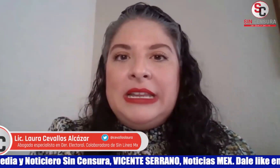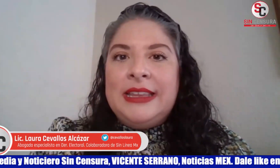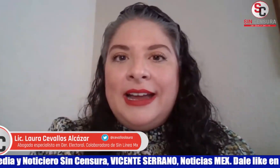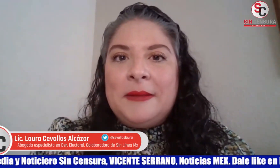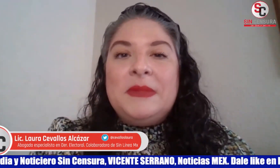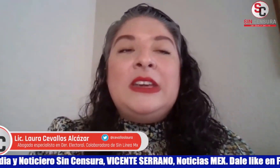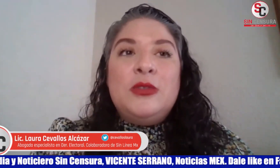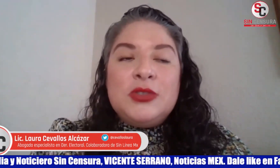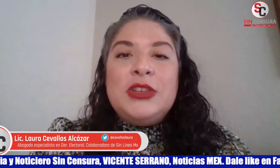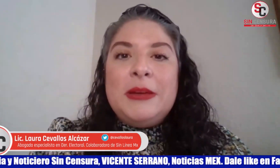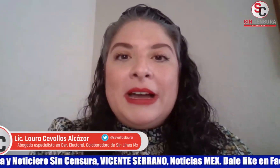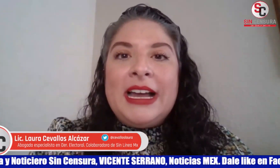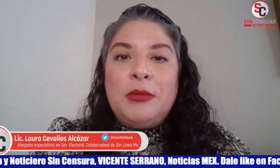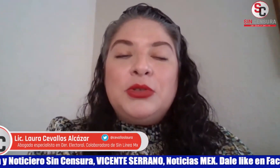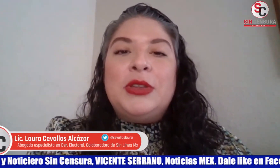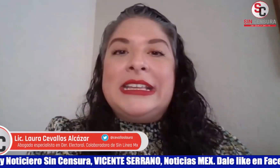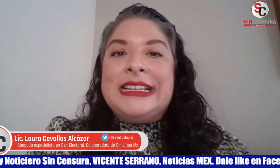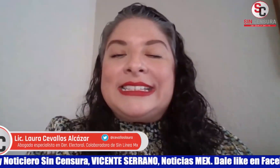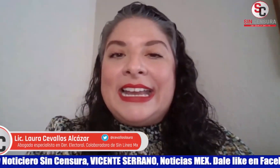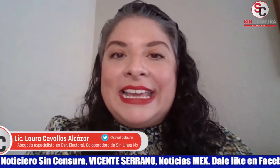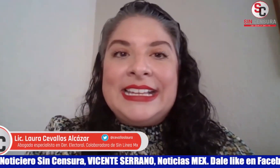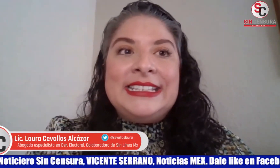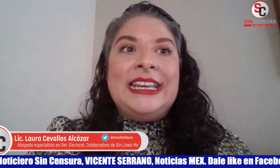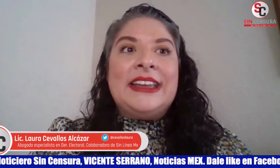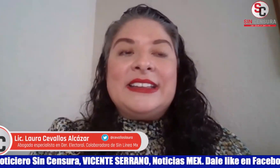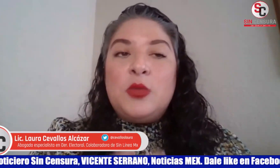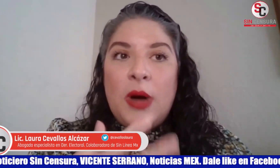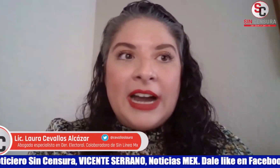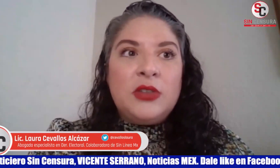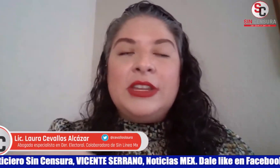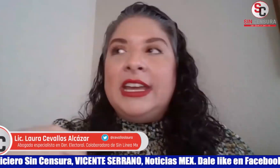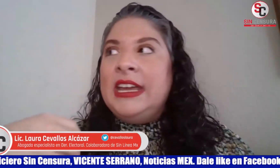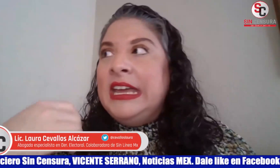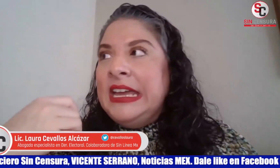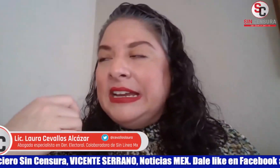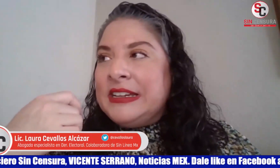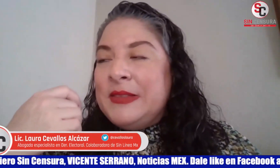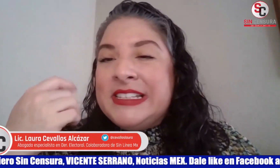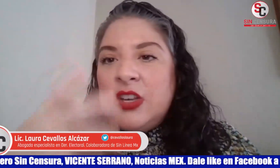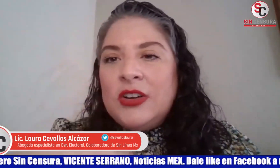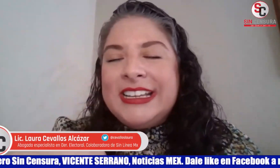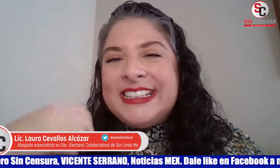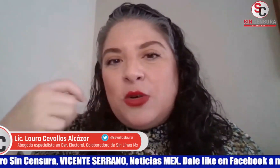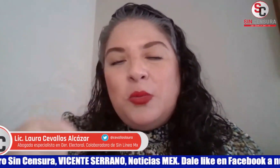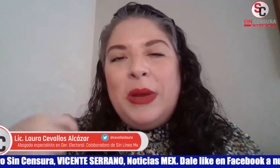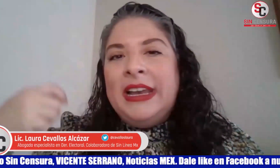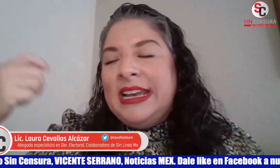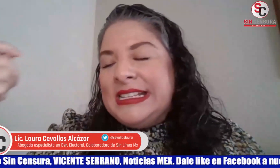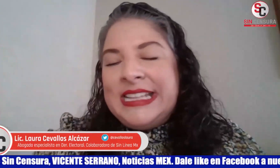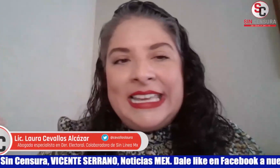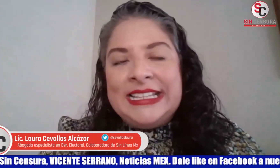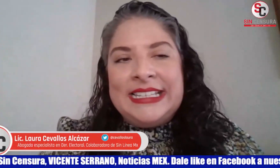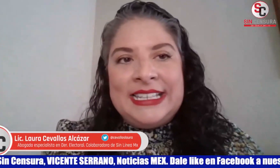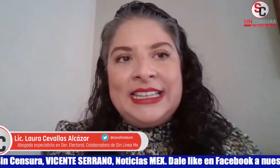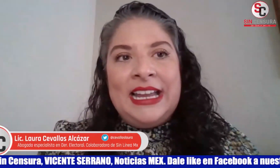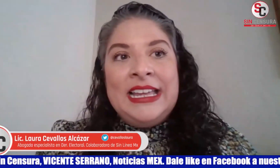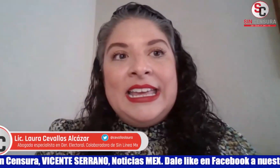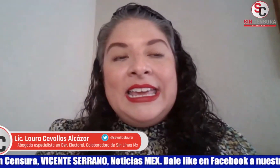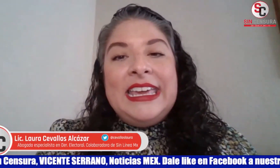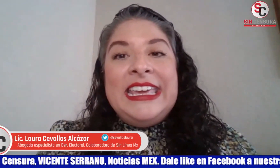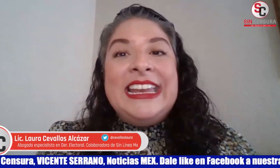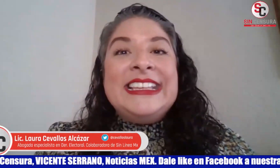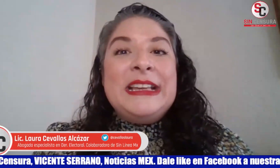policía militar y justo lleva a cabo todas las tareas de resguardo, de revisión, que se cumplan las leyes,